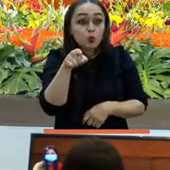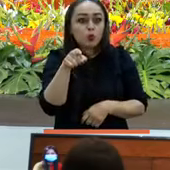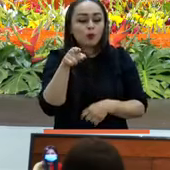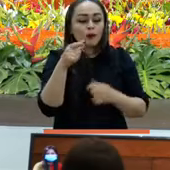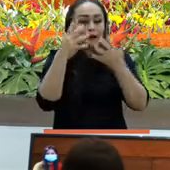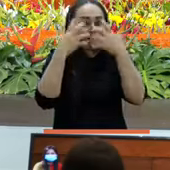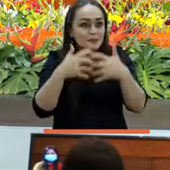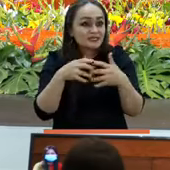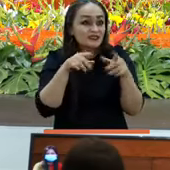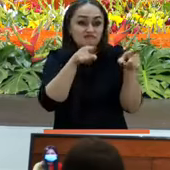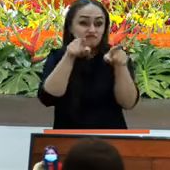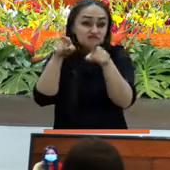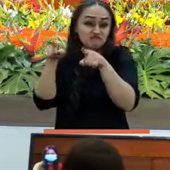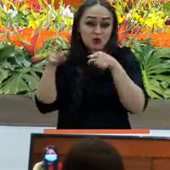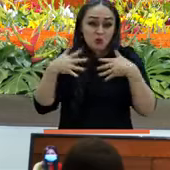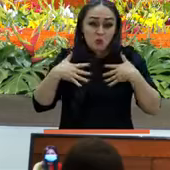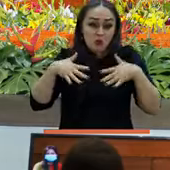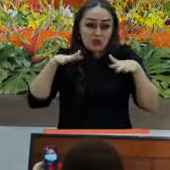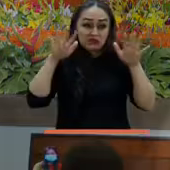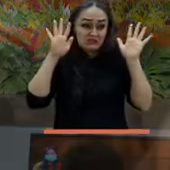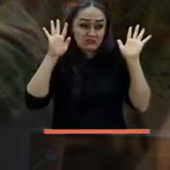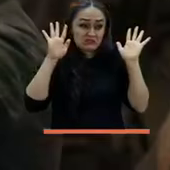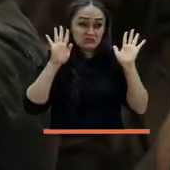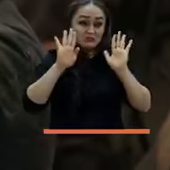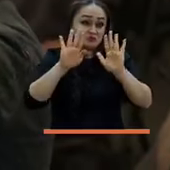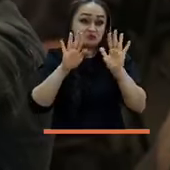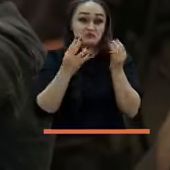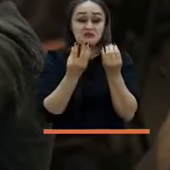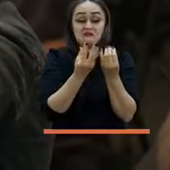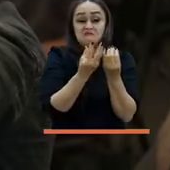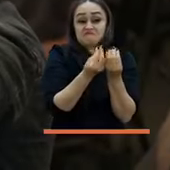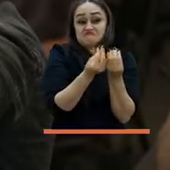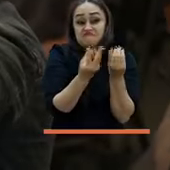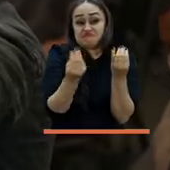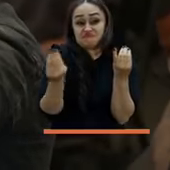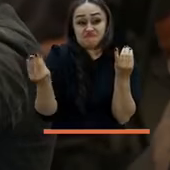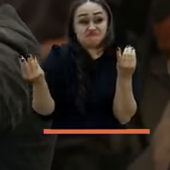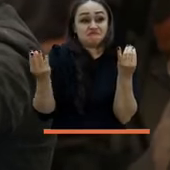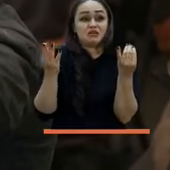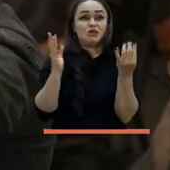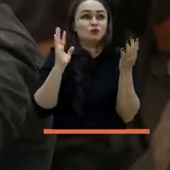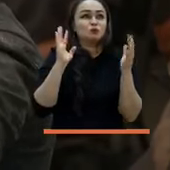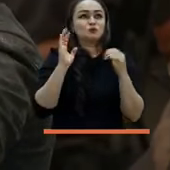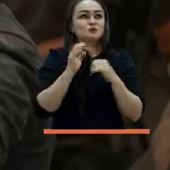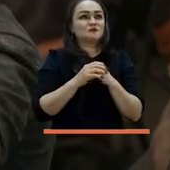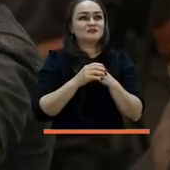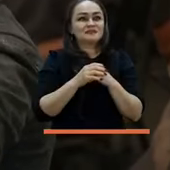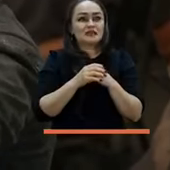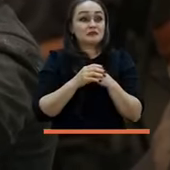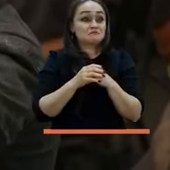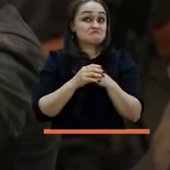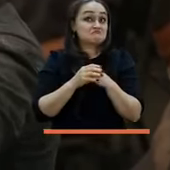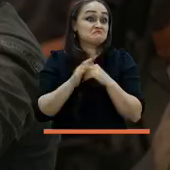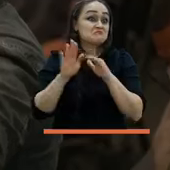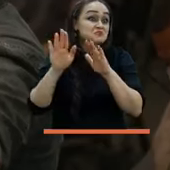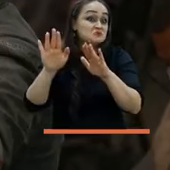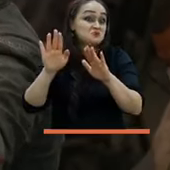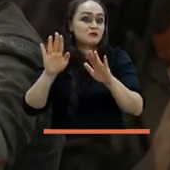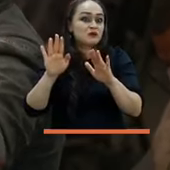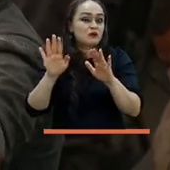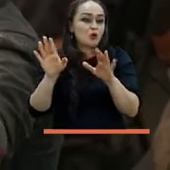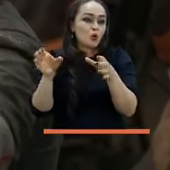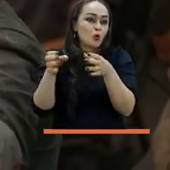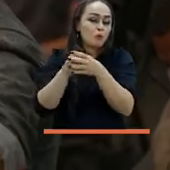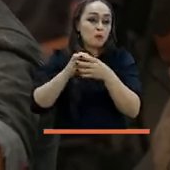ustedes no sé si poblaciones étnicas es muy si pasó a menudo de que hay población trans ahí